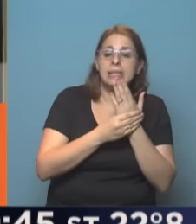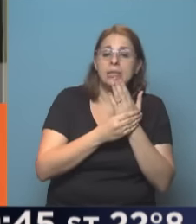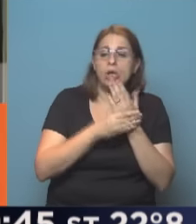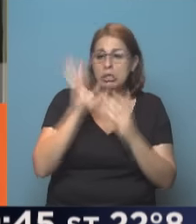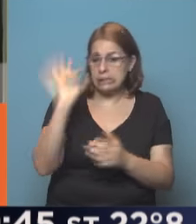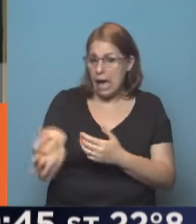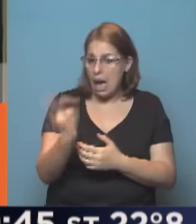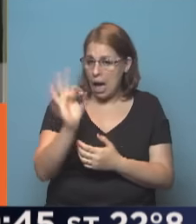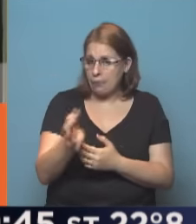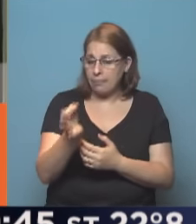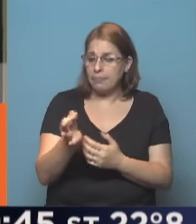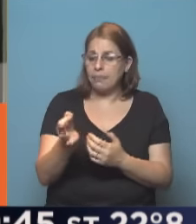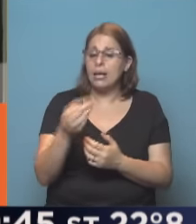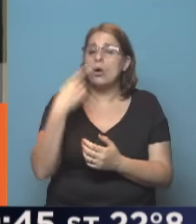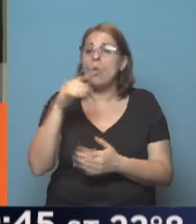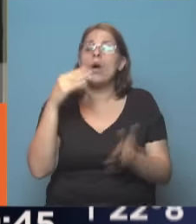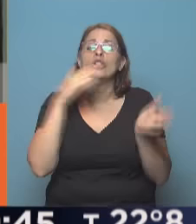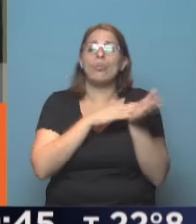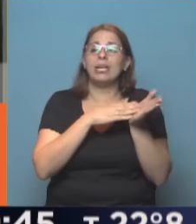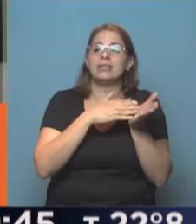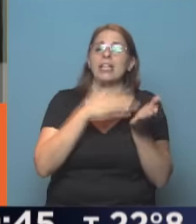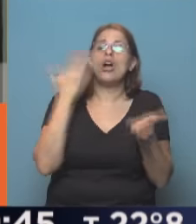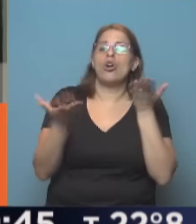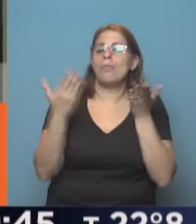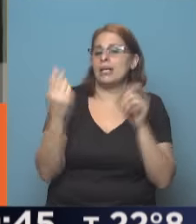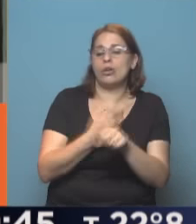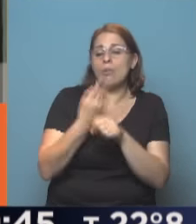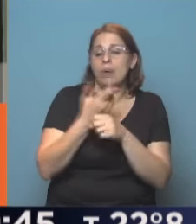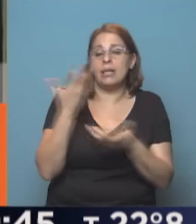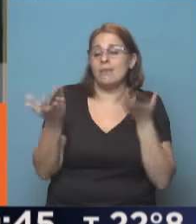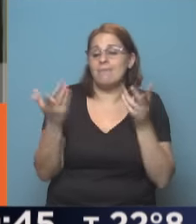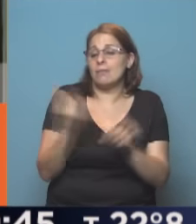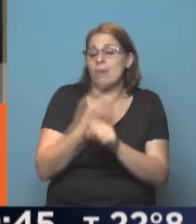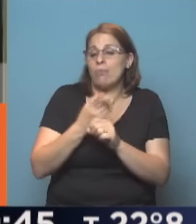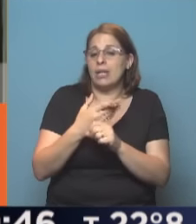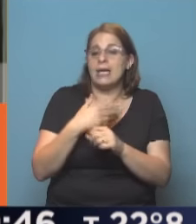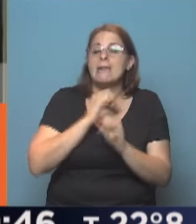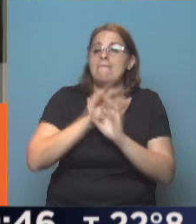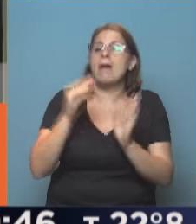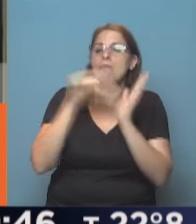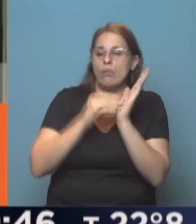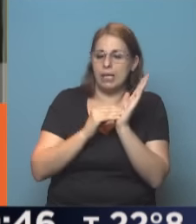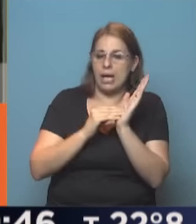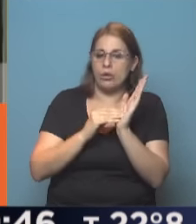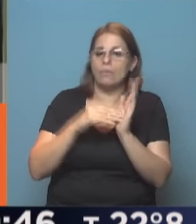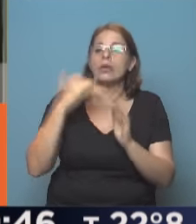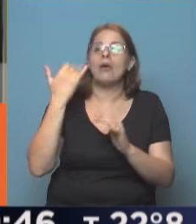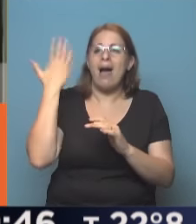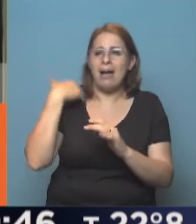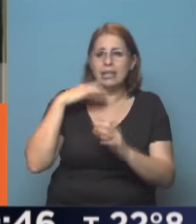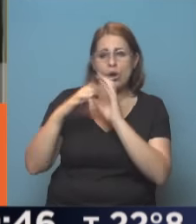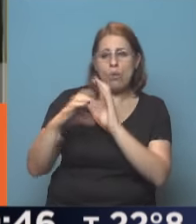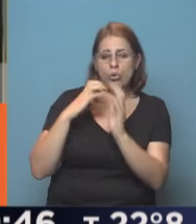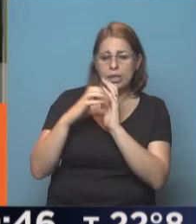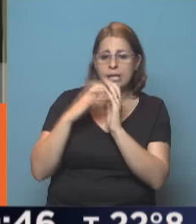sabe perfectamente que cuando una muestra no es comparable, no es comparable, con lo cual estaría mal que esté publicado. Y he estado en comunicación con él en